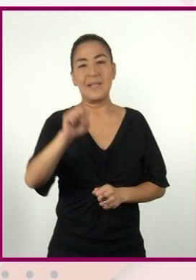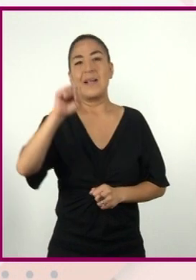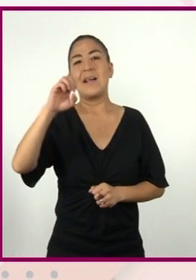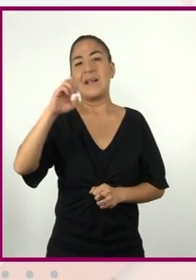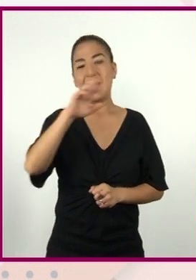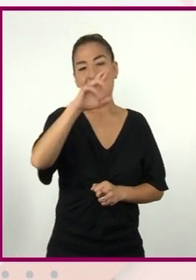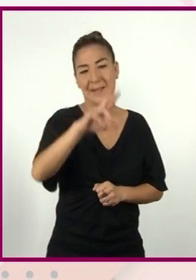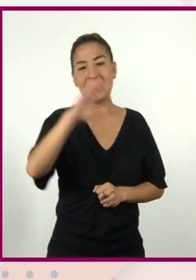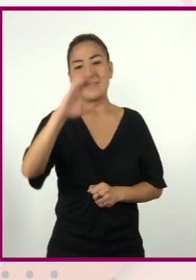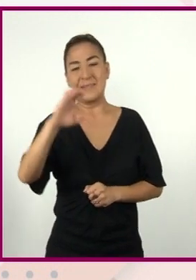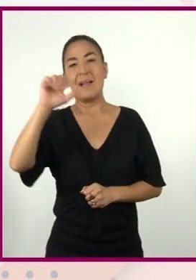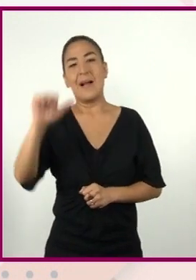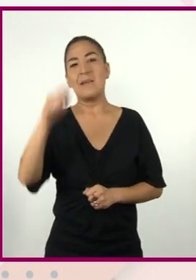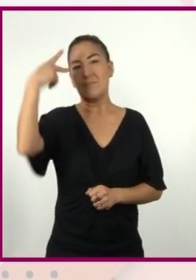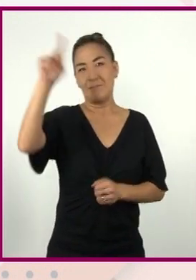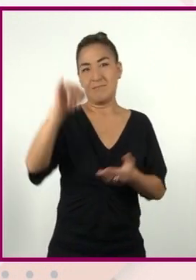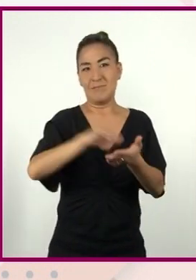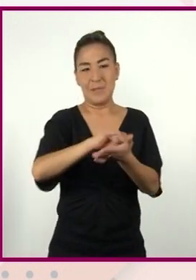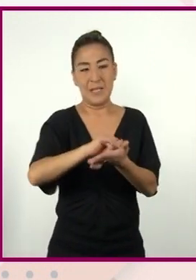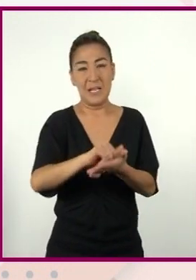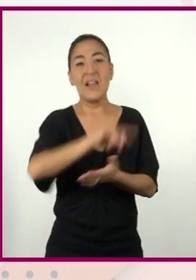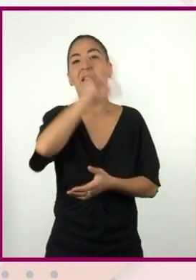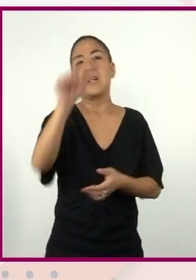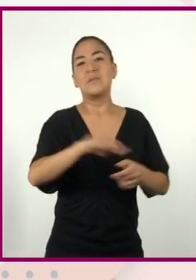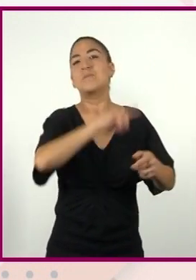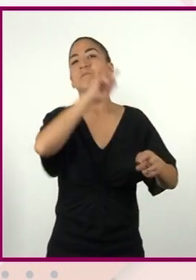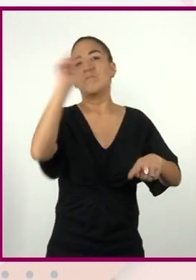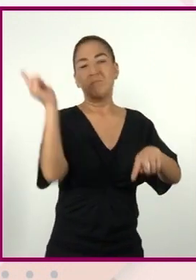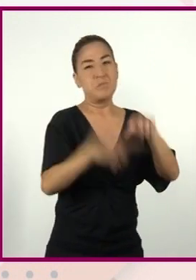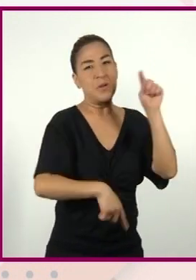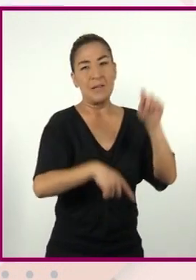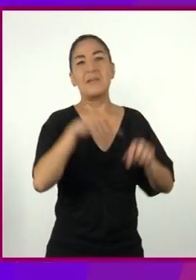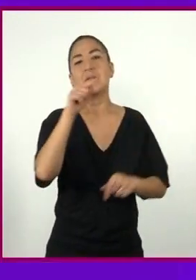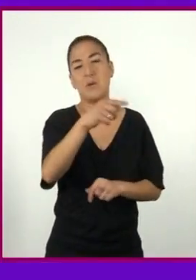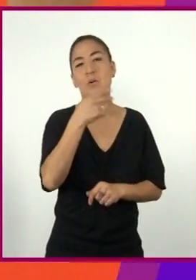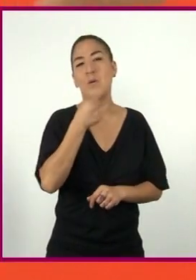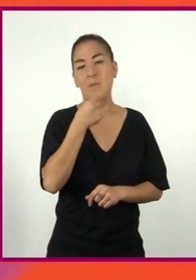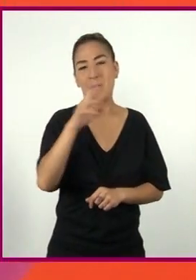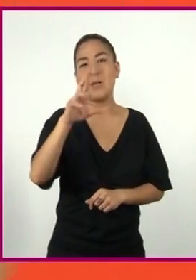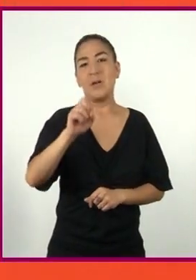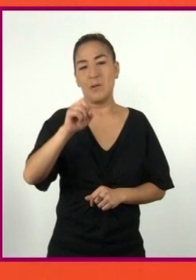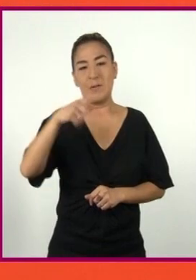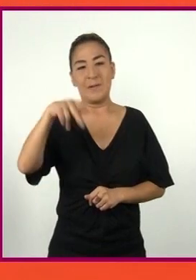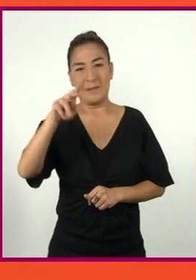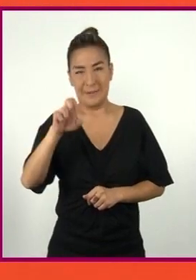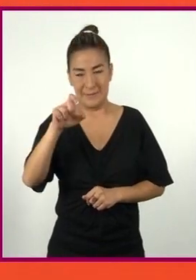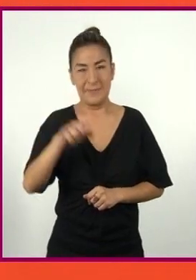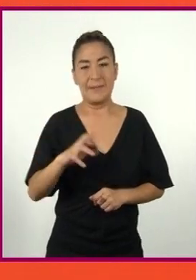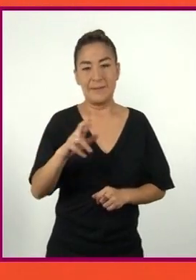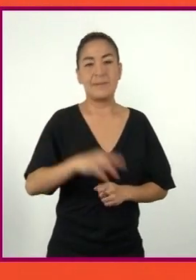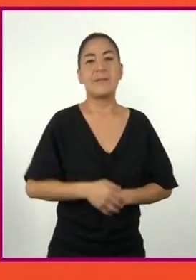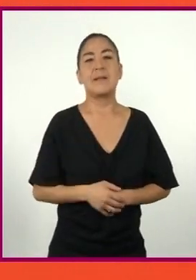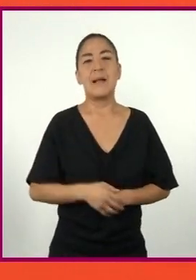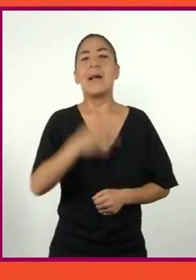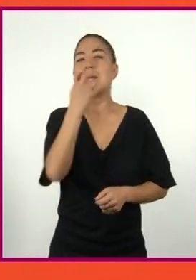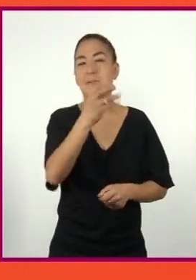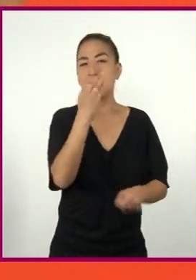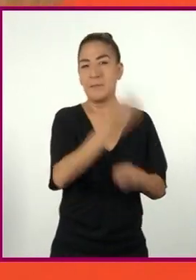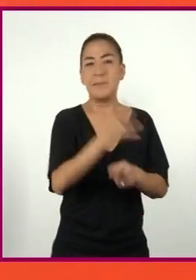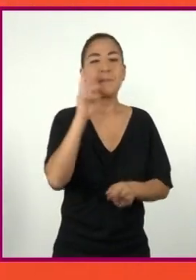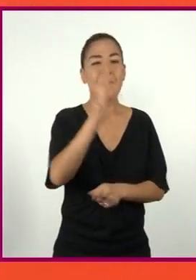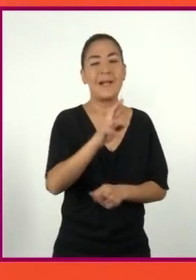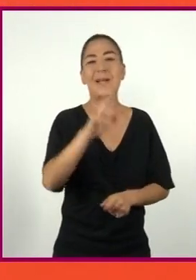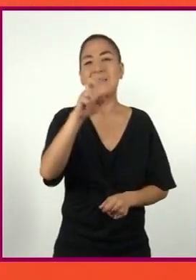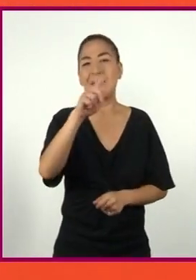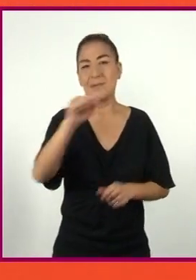York, el cual terminó destruido por órdenes de Rockefeller. Ahora sí, vayamos a ver el reto que